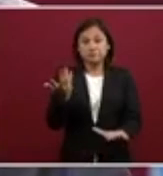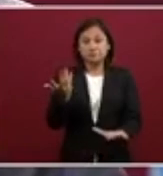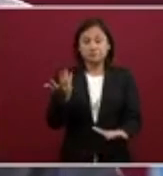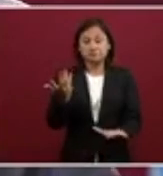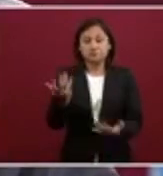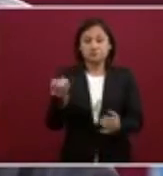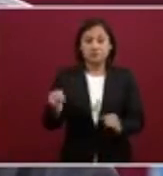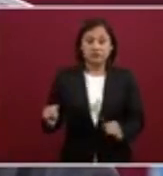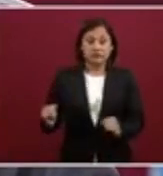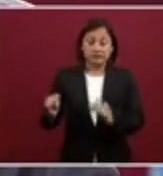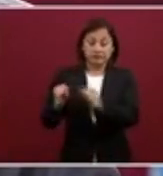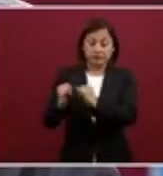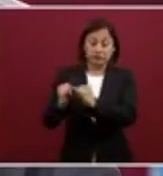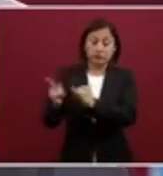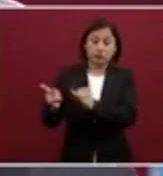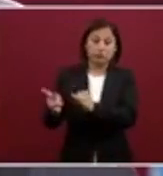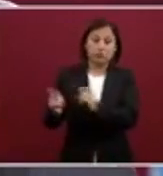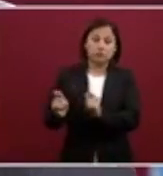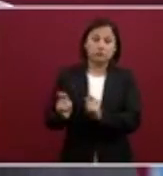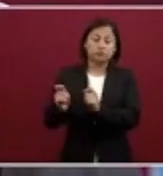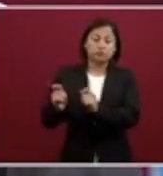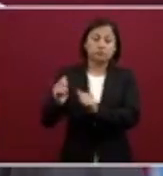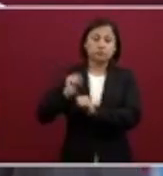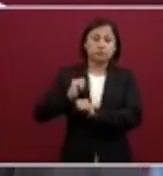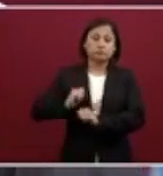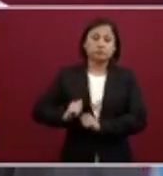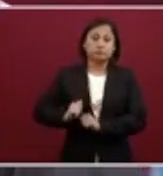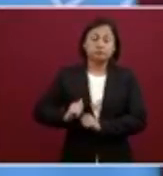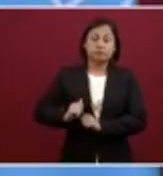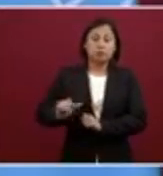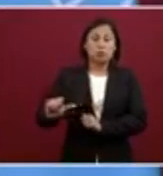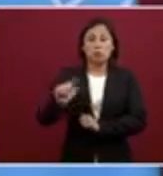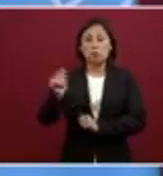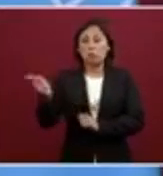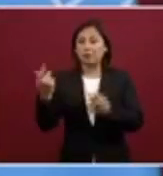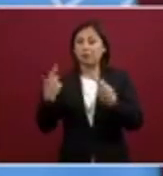parecida a Alicia Bárcena